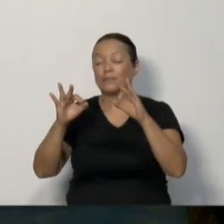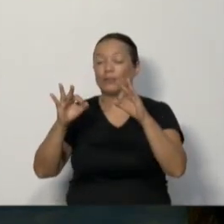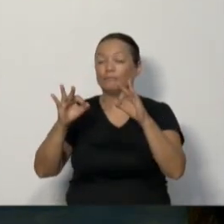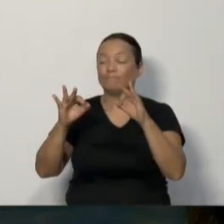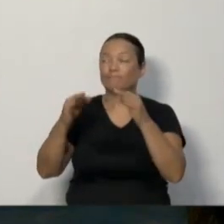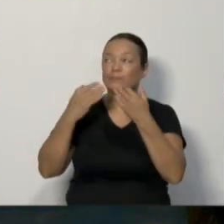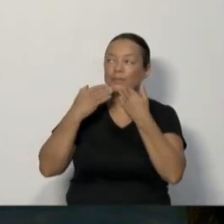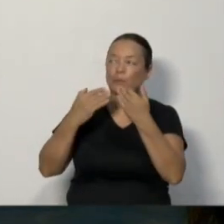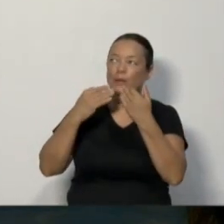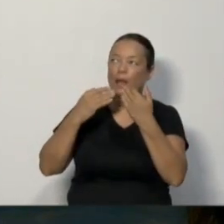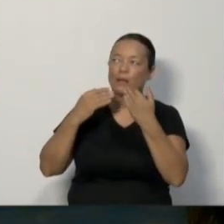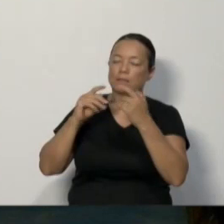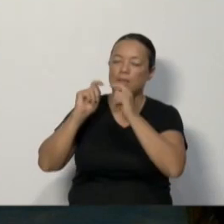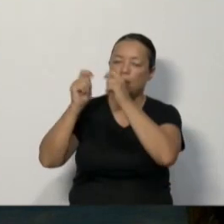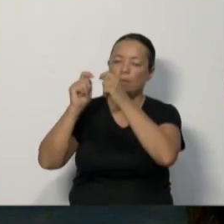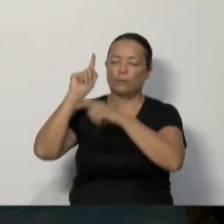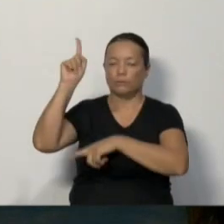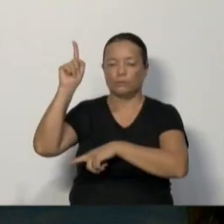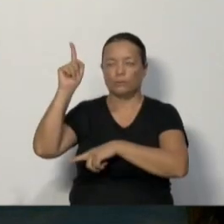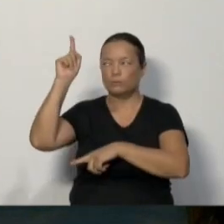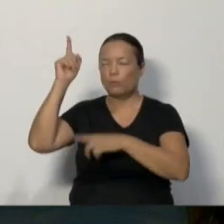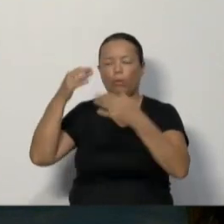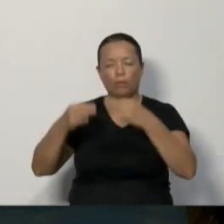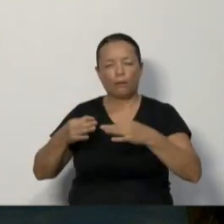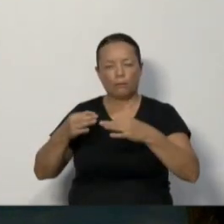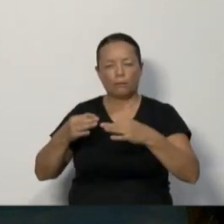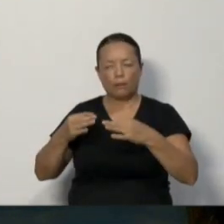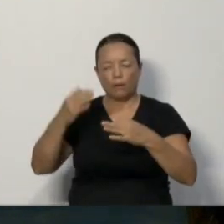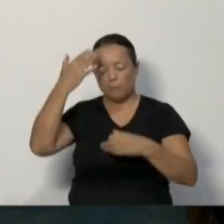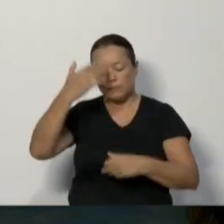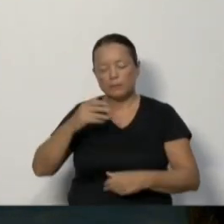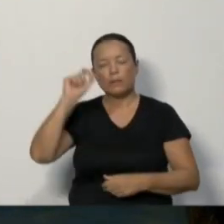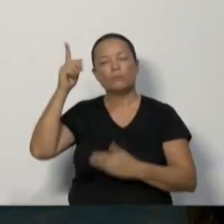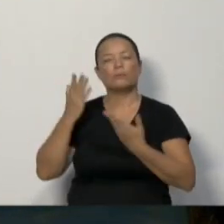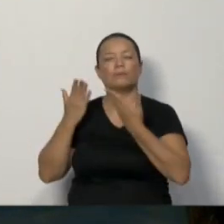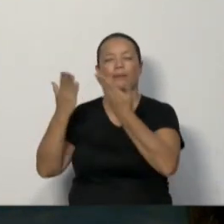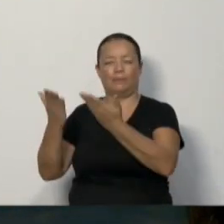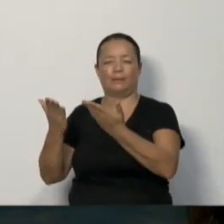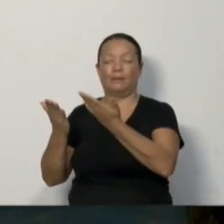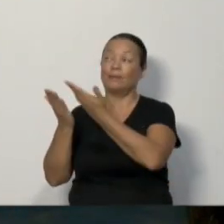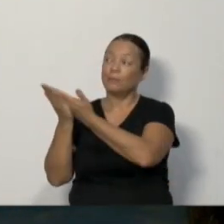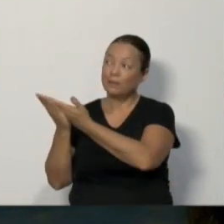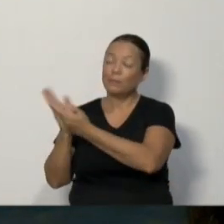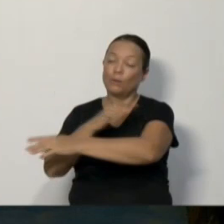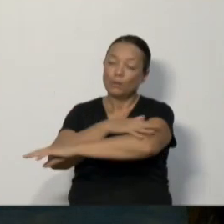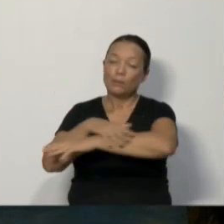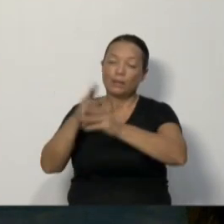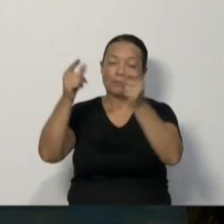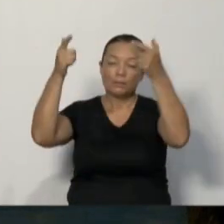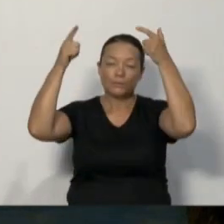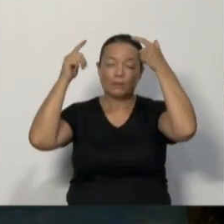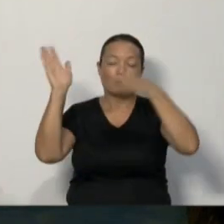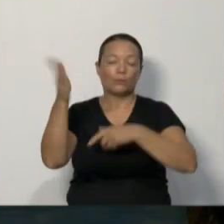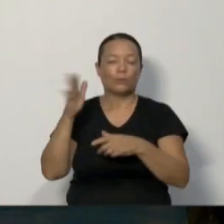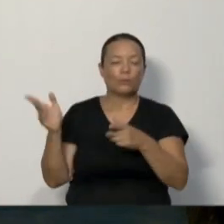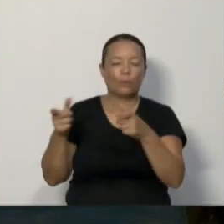salvación, y te damos gracias porque nos haces dignos de servirte en tu presencia. Te pedimos humildemente que el Espíritu